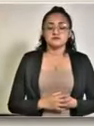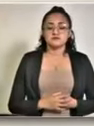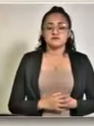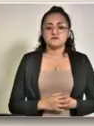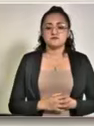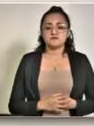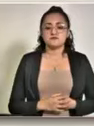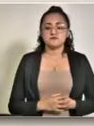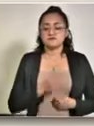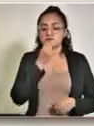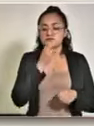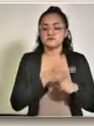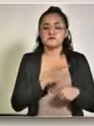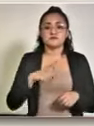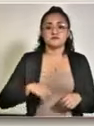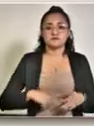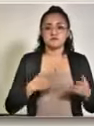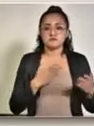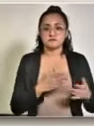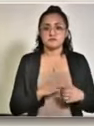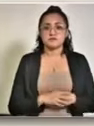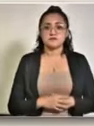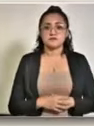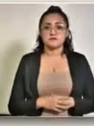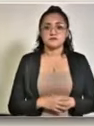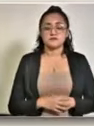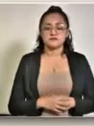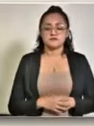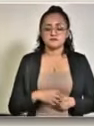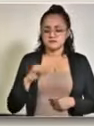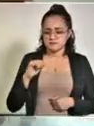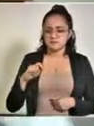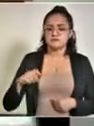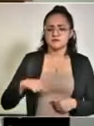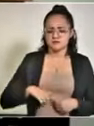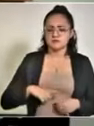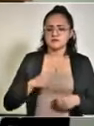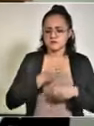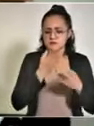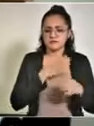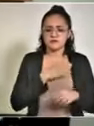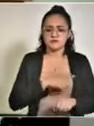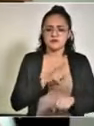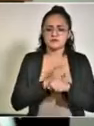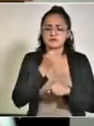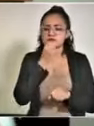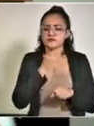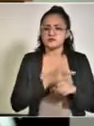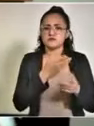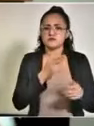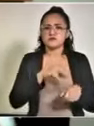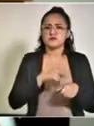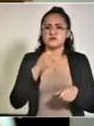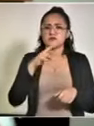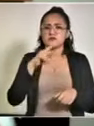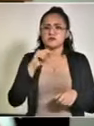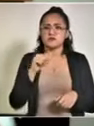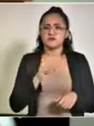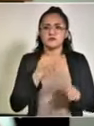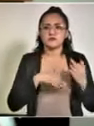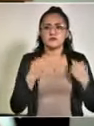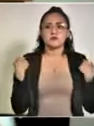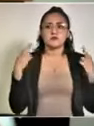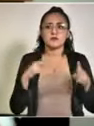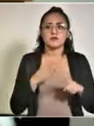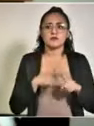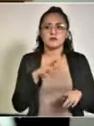Gracias, doctor. Secretario de Gobernación. Sí, gobernador, muy buenos días. Buenos días, secretario, doctor Huerta, y a todos los